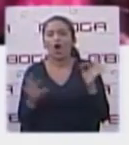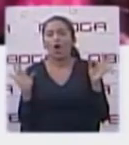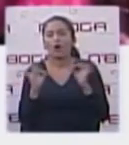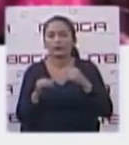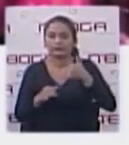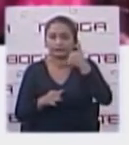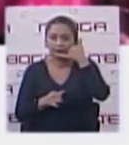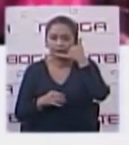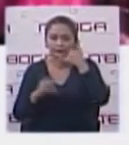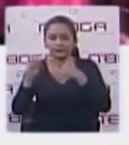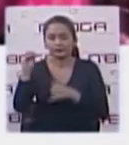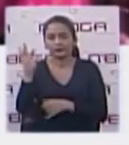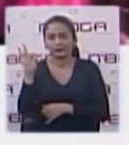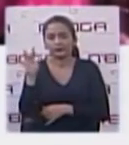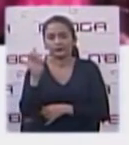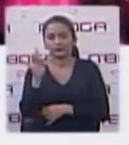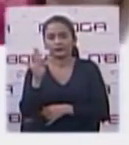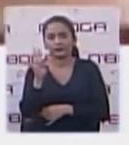al